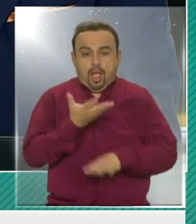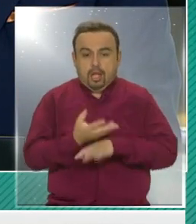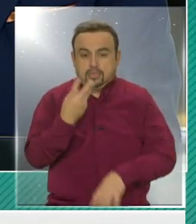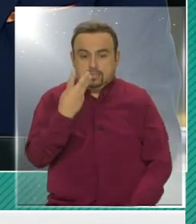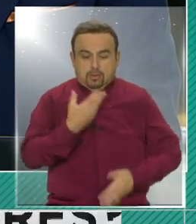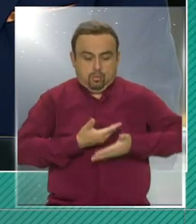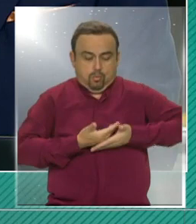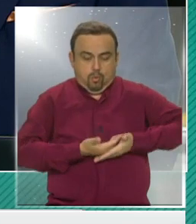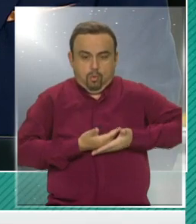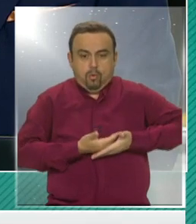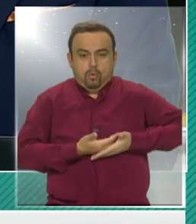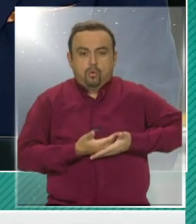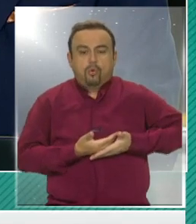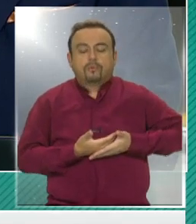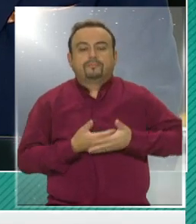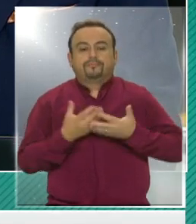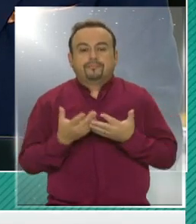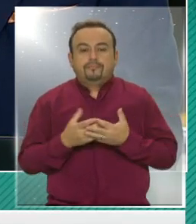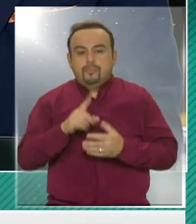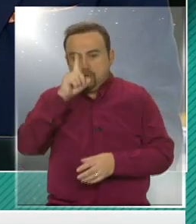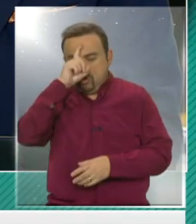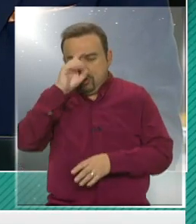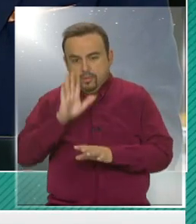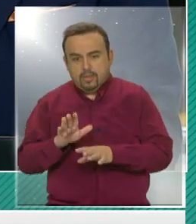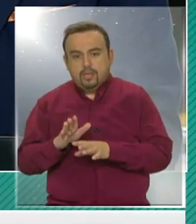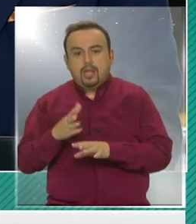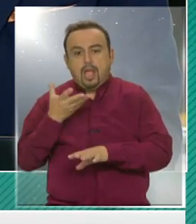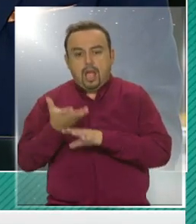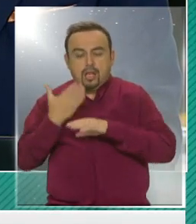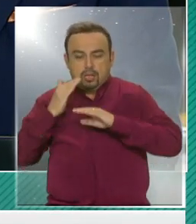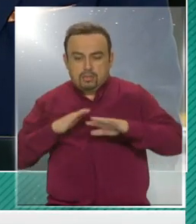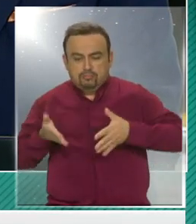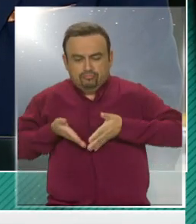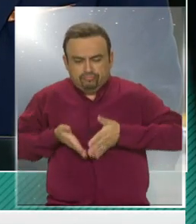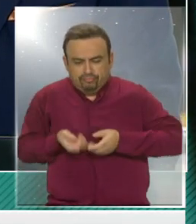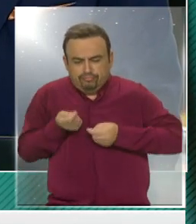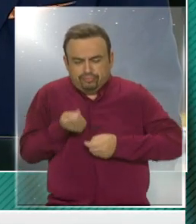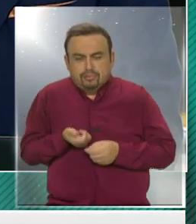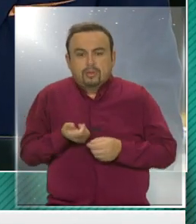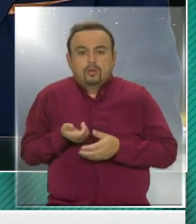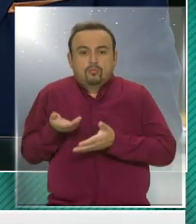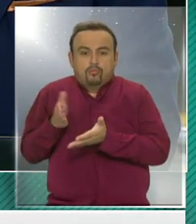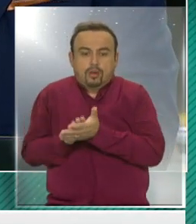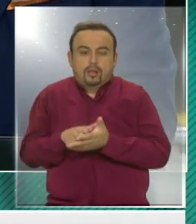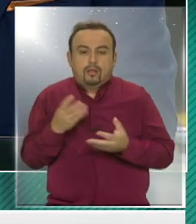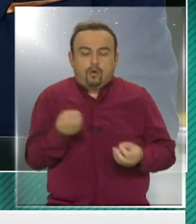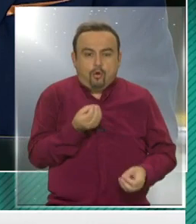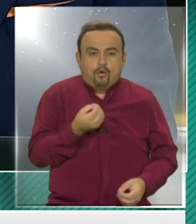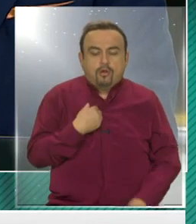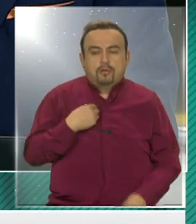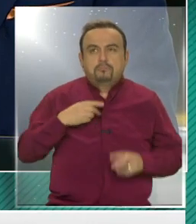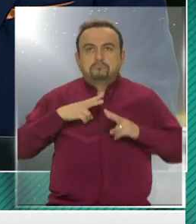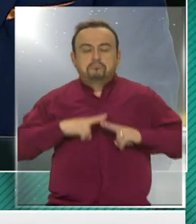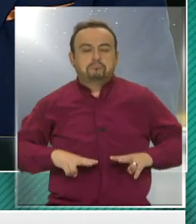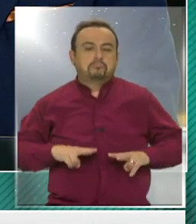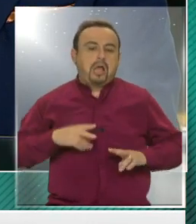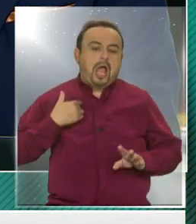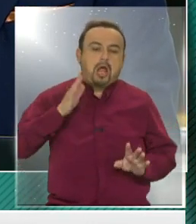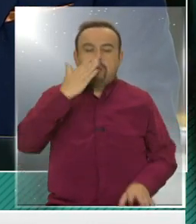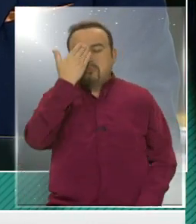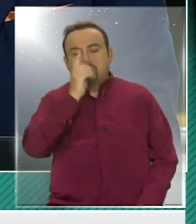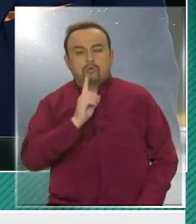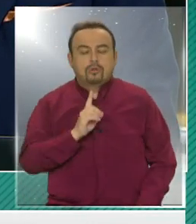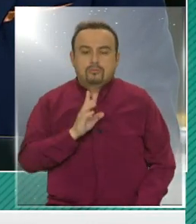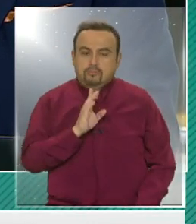hospitalizadas ha habido muertes en el mundo de niños y también de gente recién nacidos entonces obviamente uno tampoco se puede relajar completamente cierto